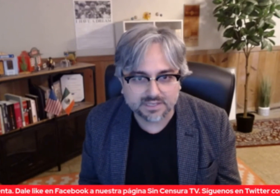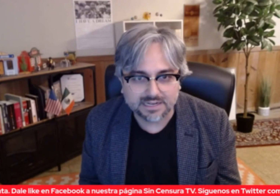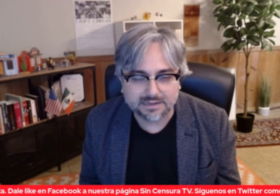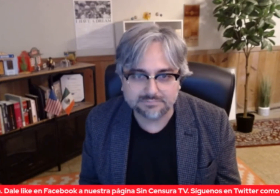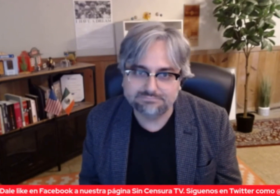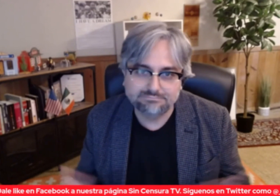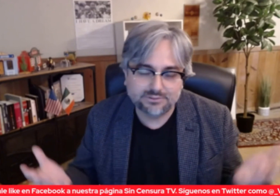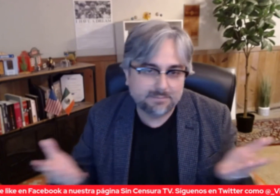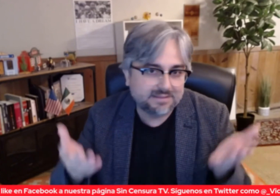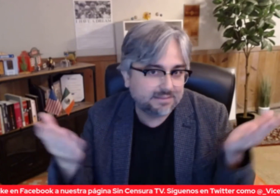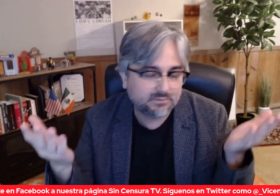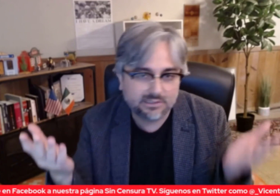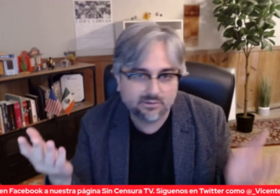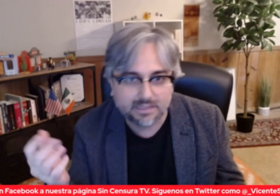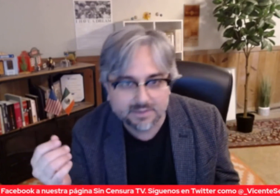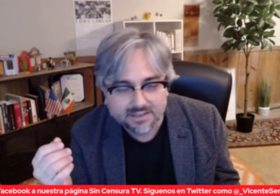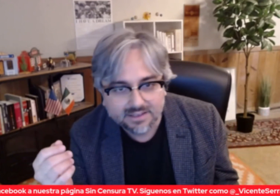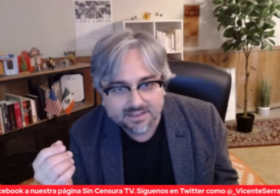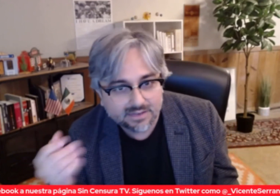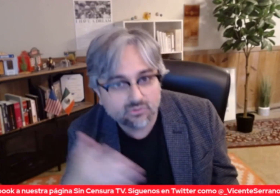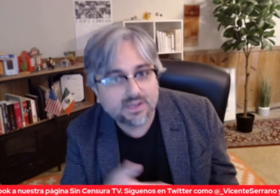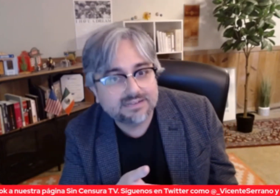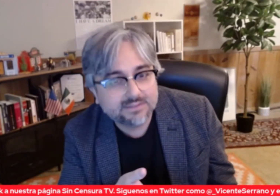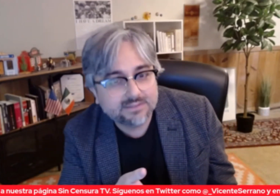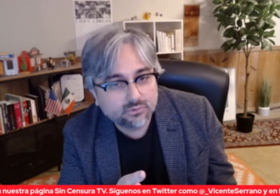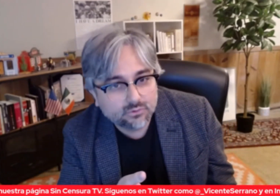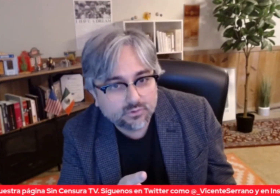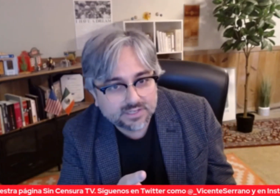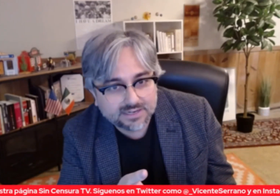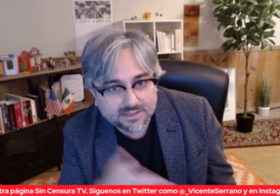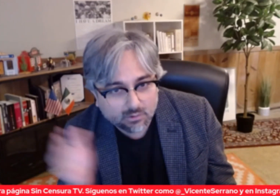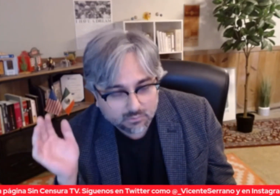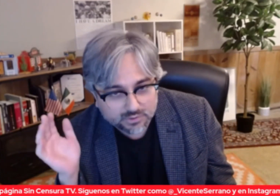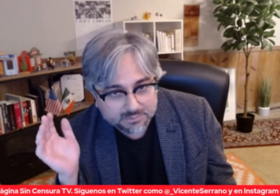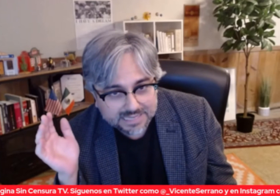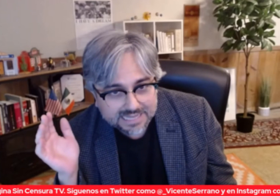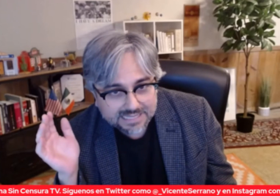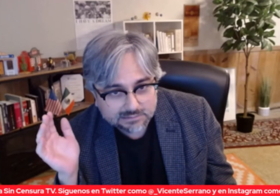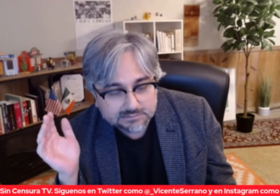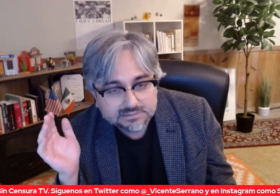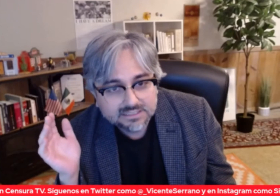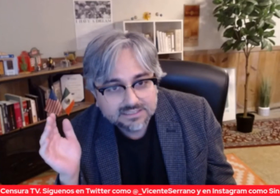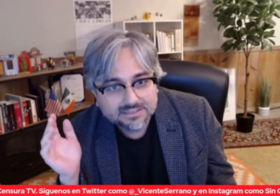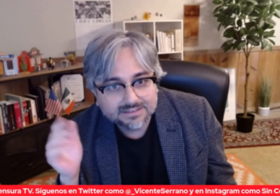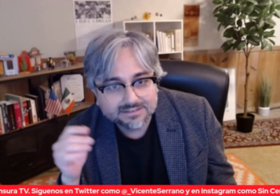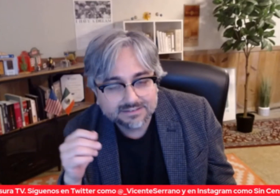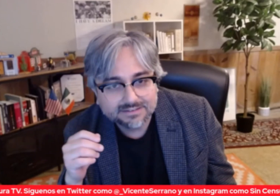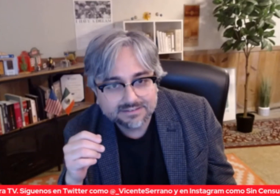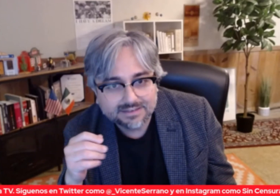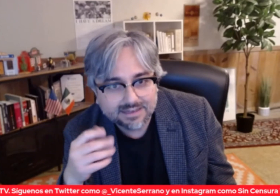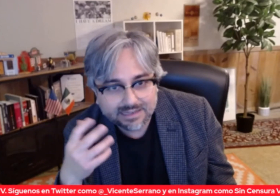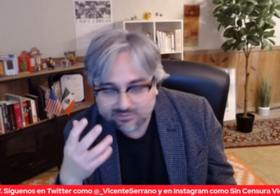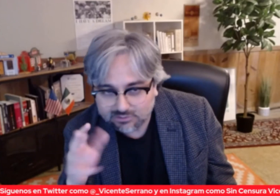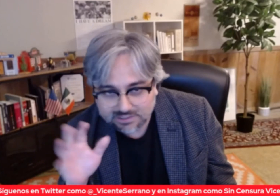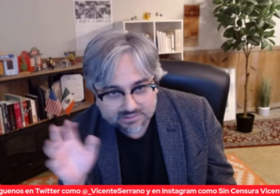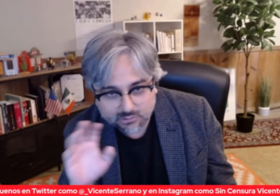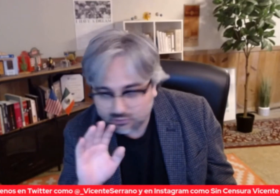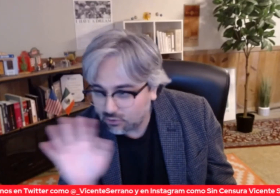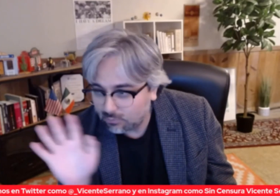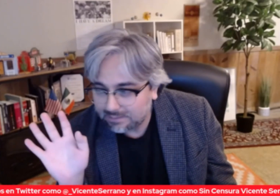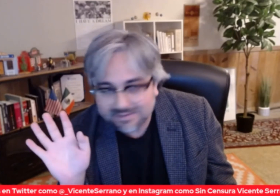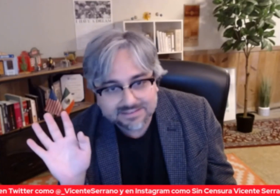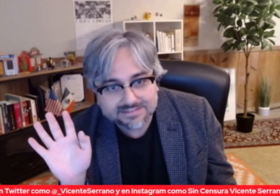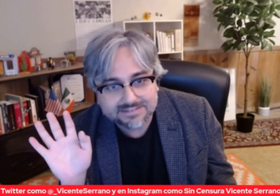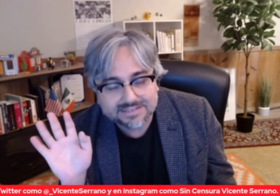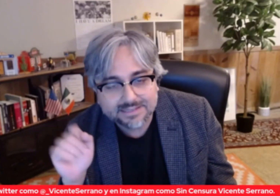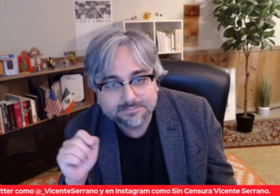cubrebocas, puesto que la pandemia, usted lo sabe, incluso acá en Estados Unidos fue declarada como terminada, ¿no? Ya es una